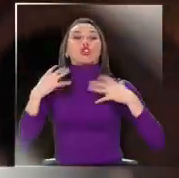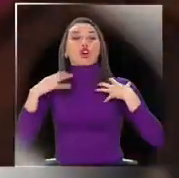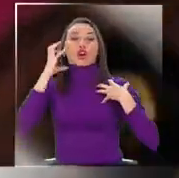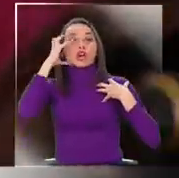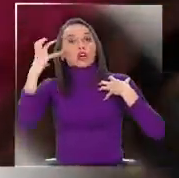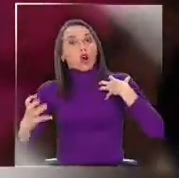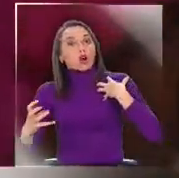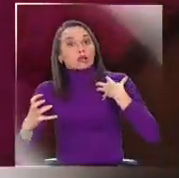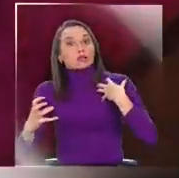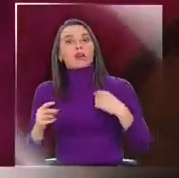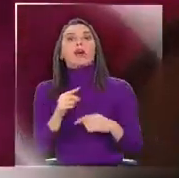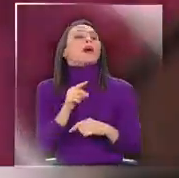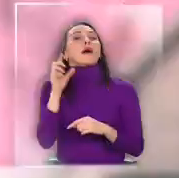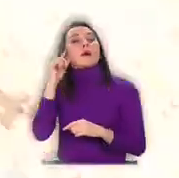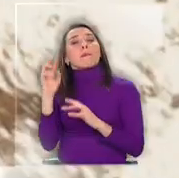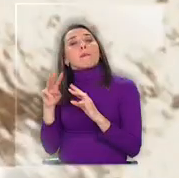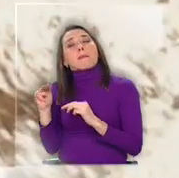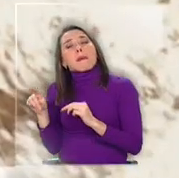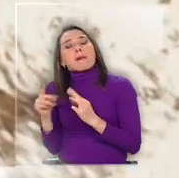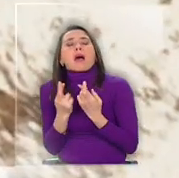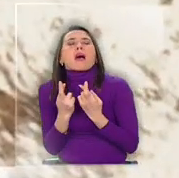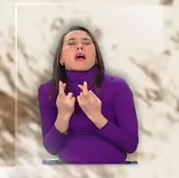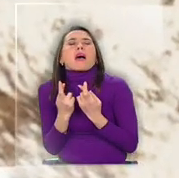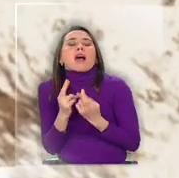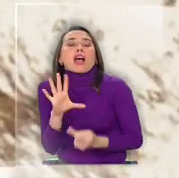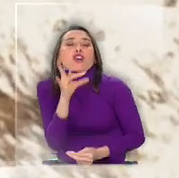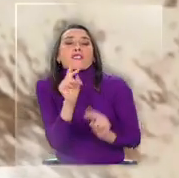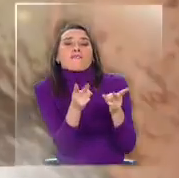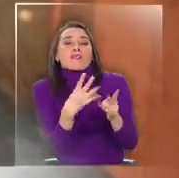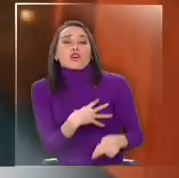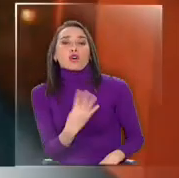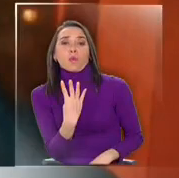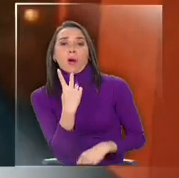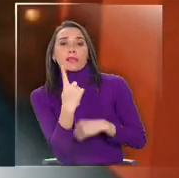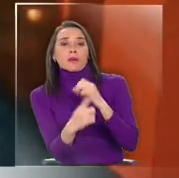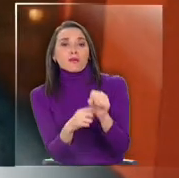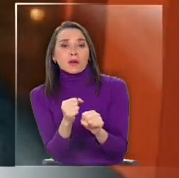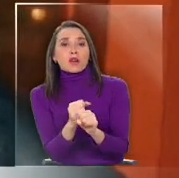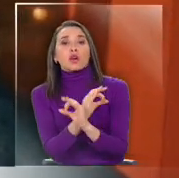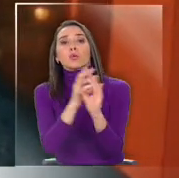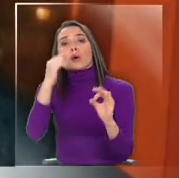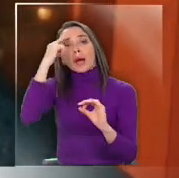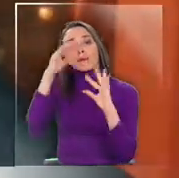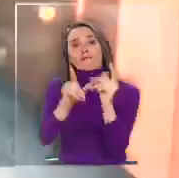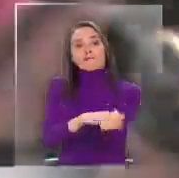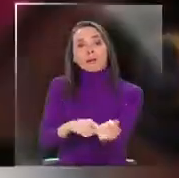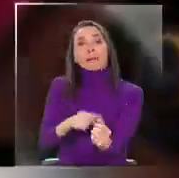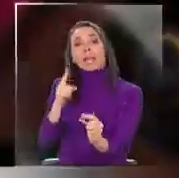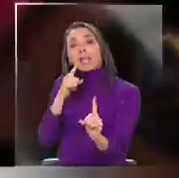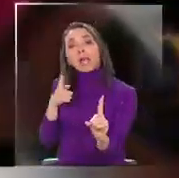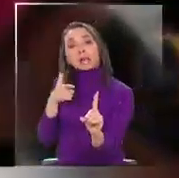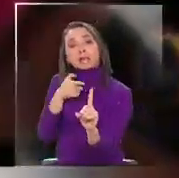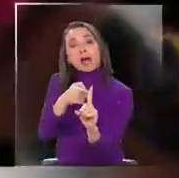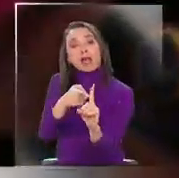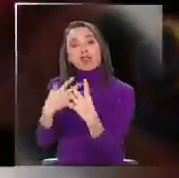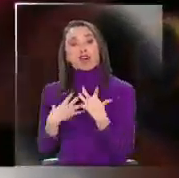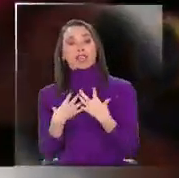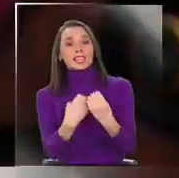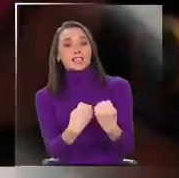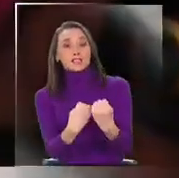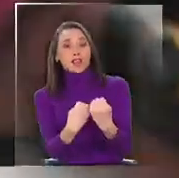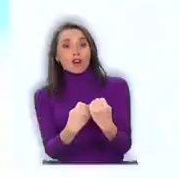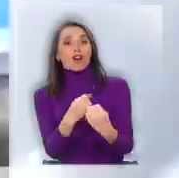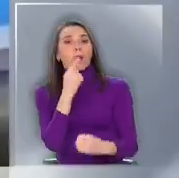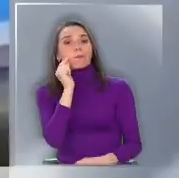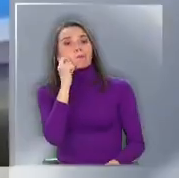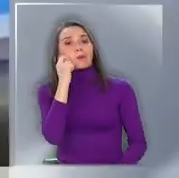de encontrar con vida a su hijo de 41 años. Una familia que nunca imaginó que el hombre que le arrebató a Manuel Núñez Rojas, el negro,